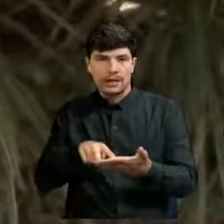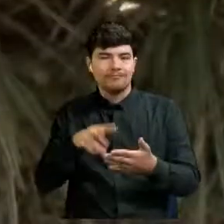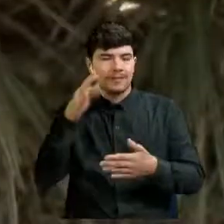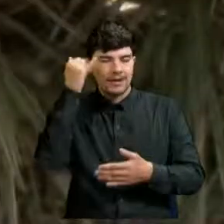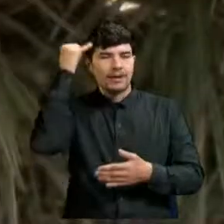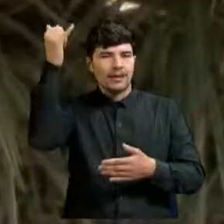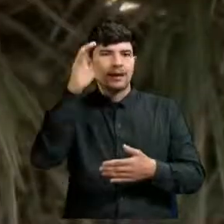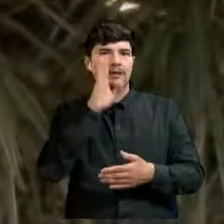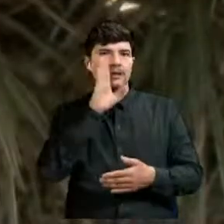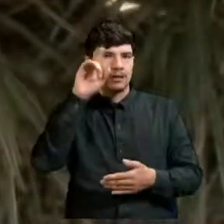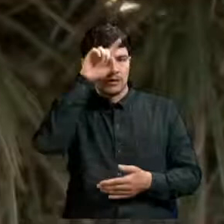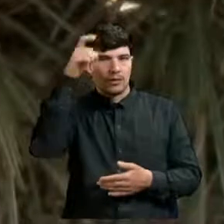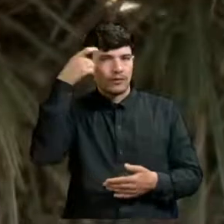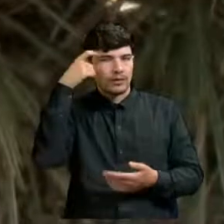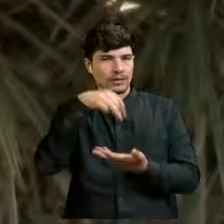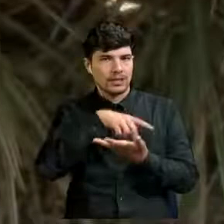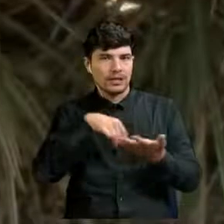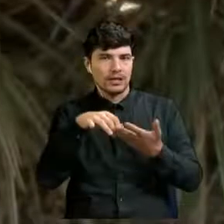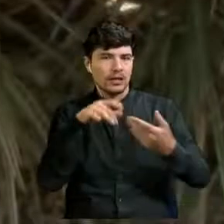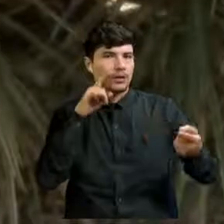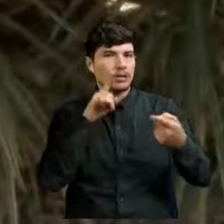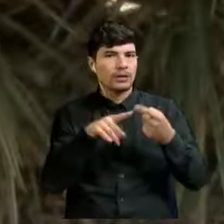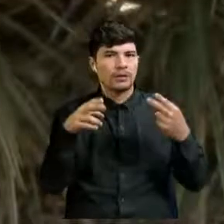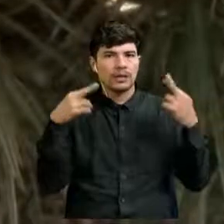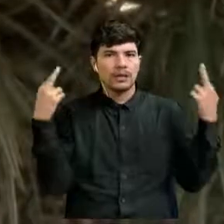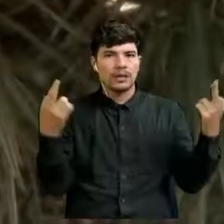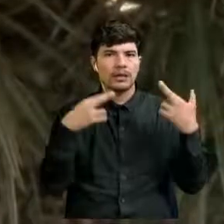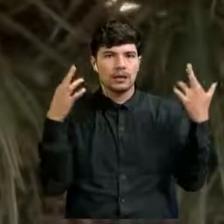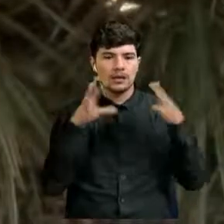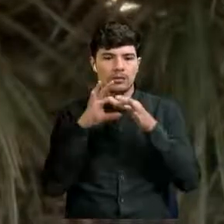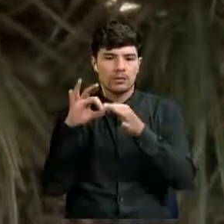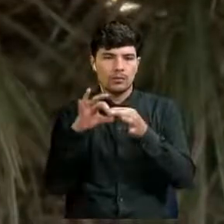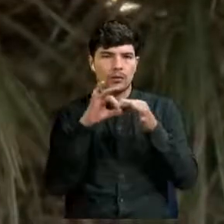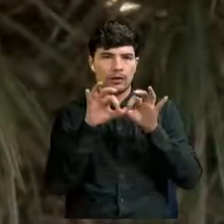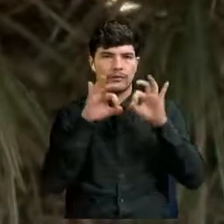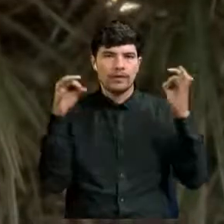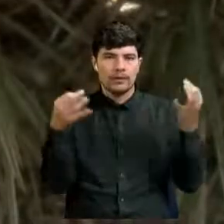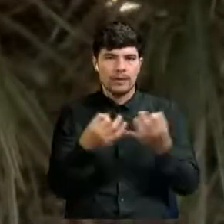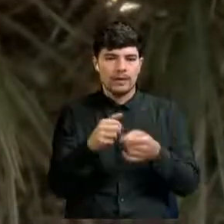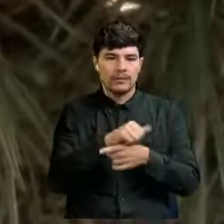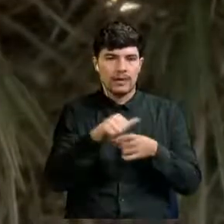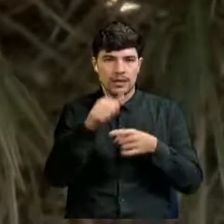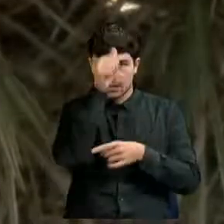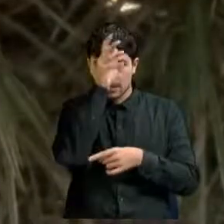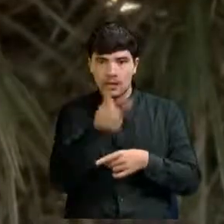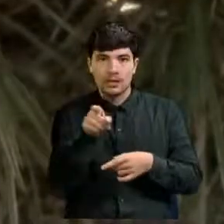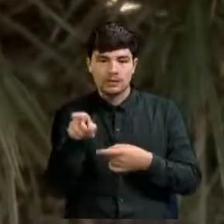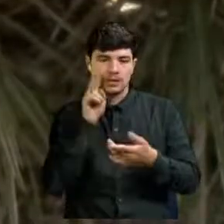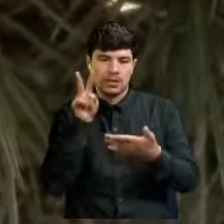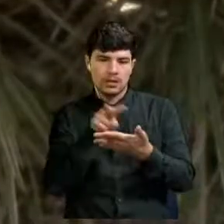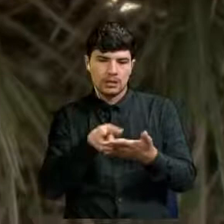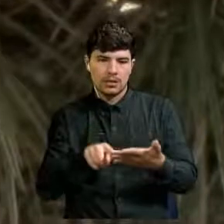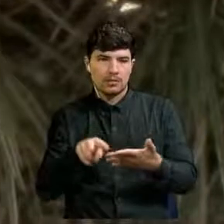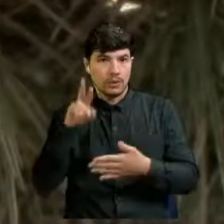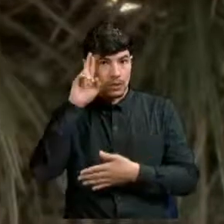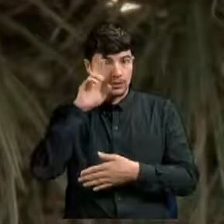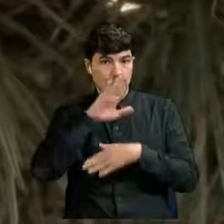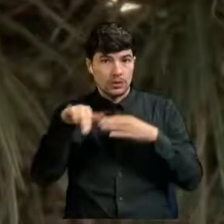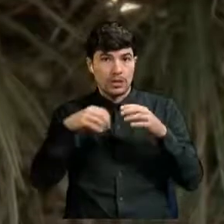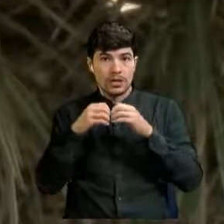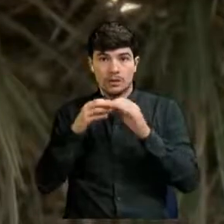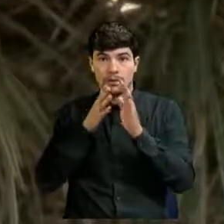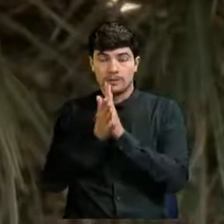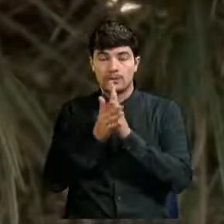del gobierno de Santander nos une, que busca la recreación familiar de manera práctica y didáctica a través de la lectura. Por hoy todo sobre Expedición